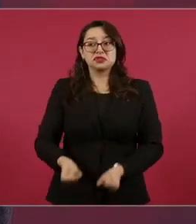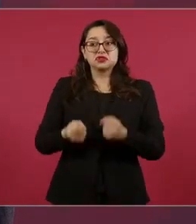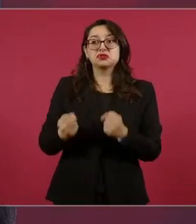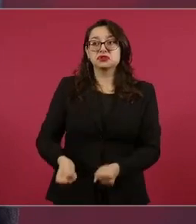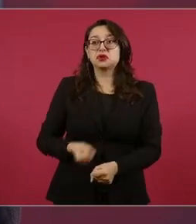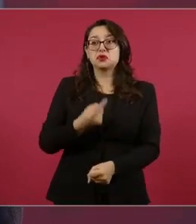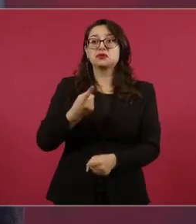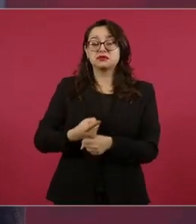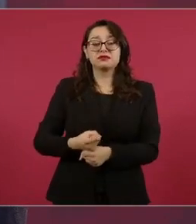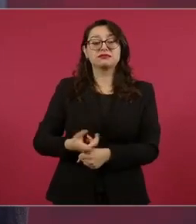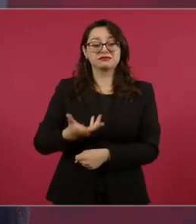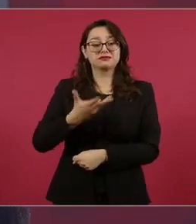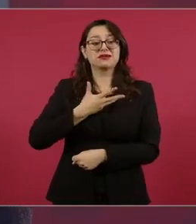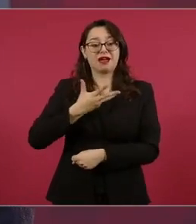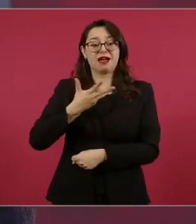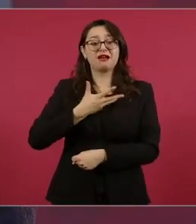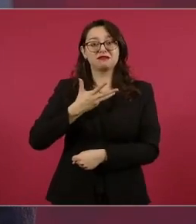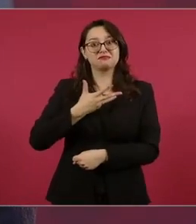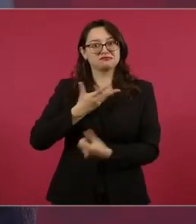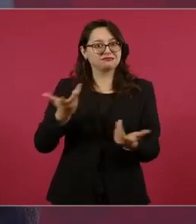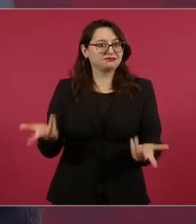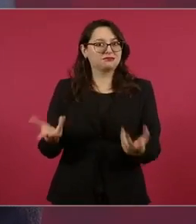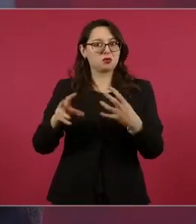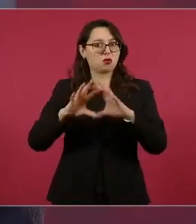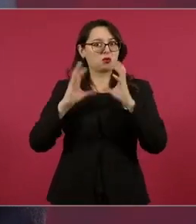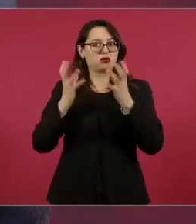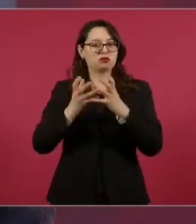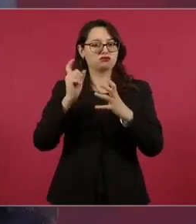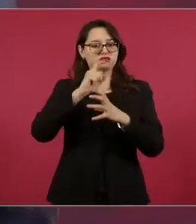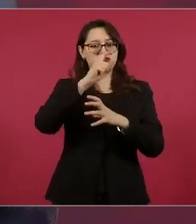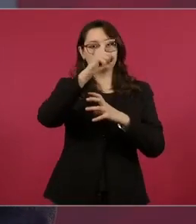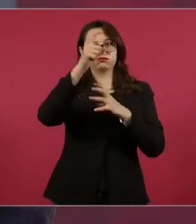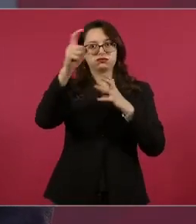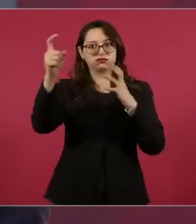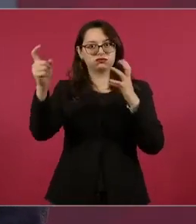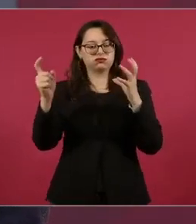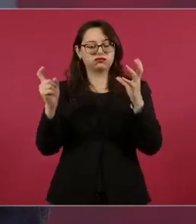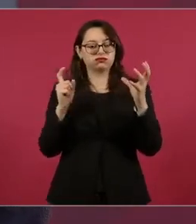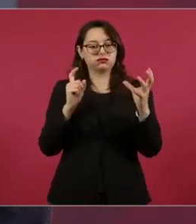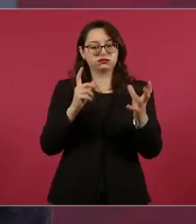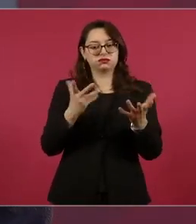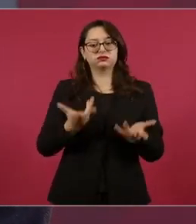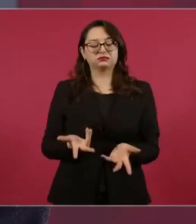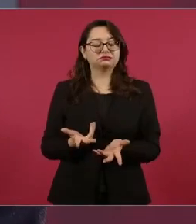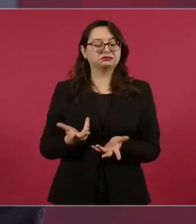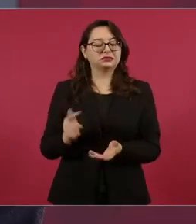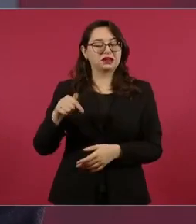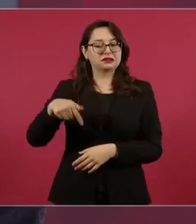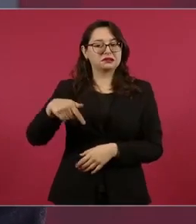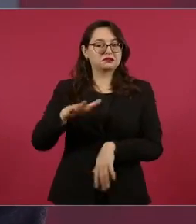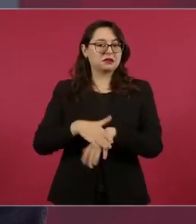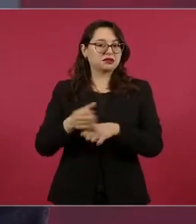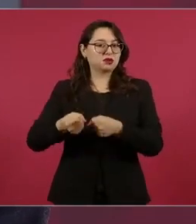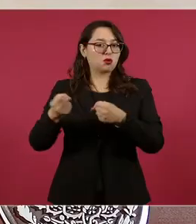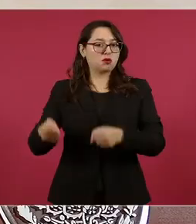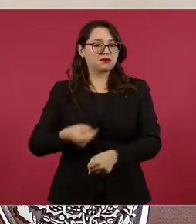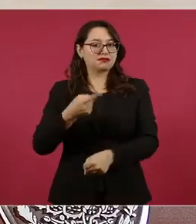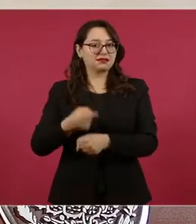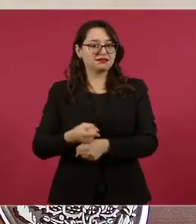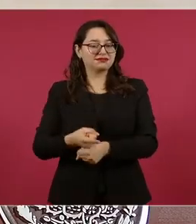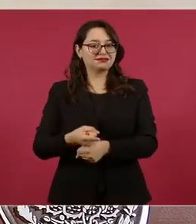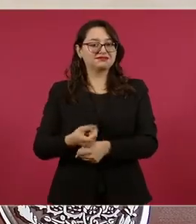seguras del mundo ya va a tener nota samarripa y El